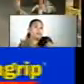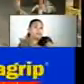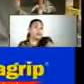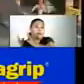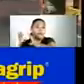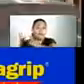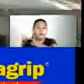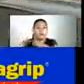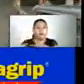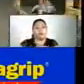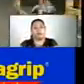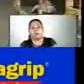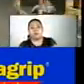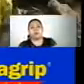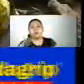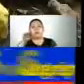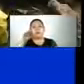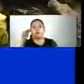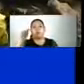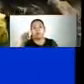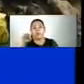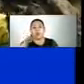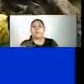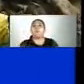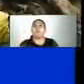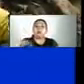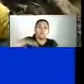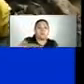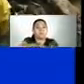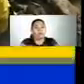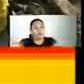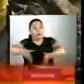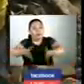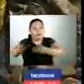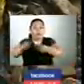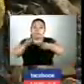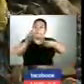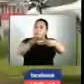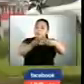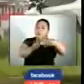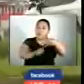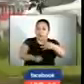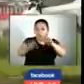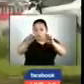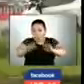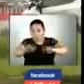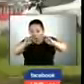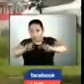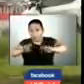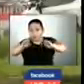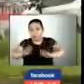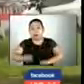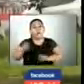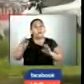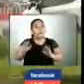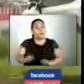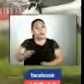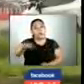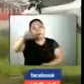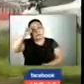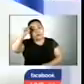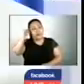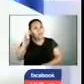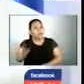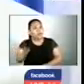la carretera hacia el Playa El Sonte como parte del Surf City. A esto se agrega la factibilidad de un proyecto de transporte masivo en el área